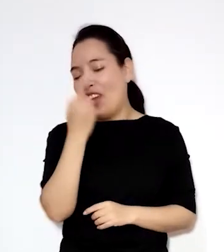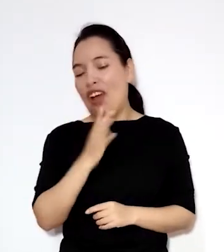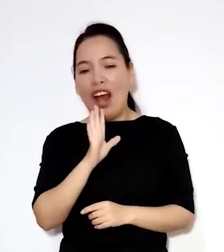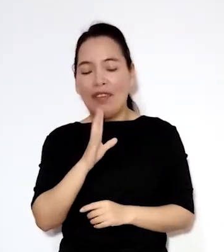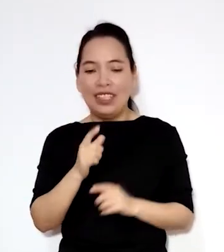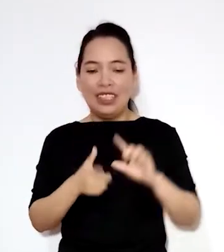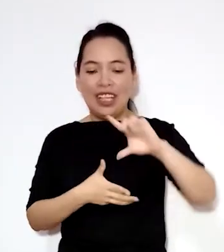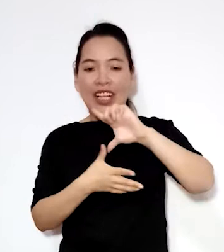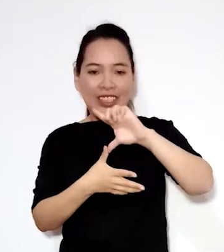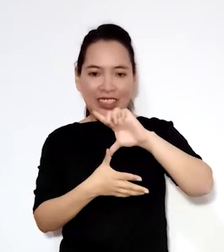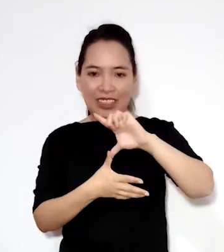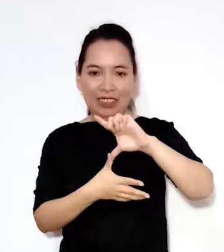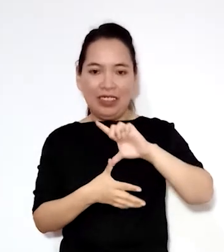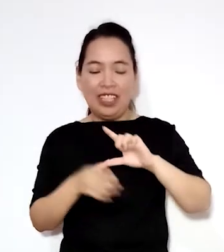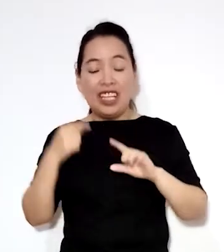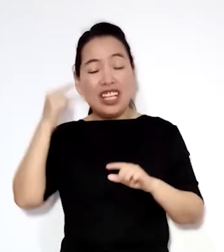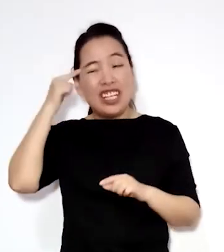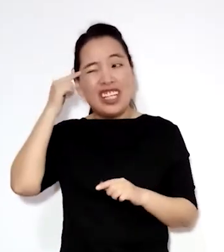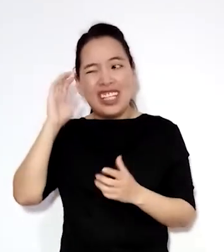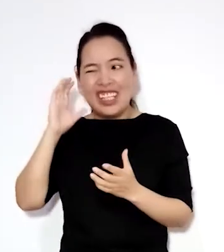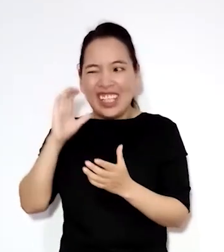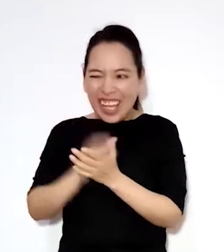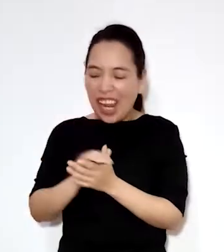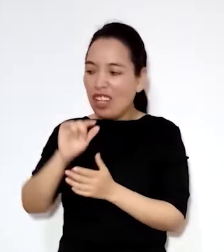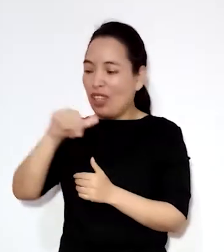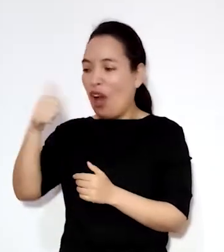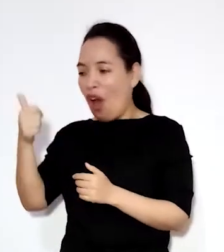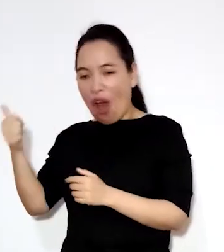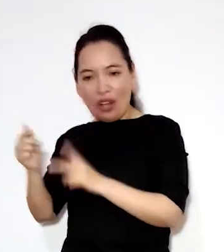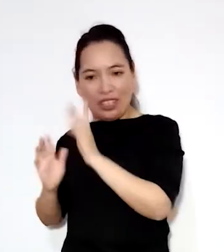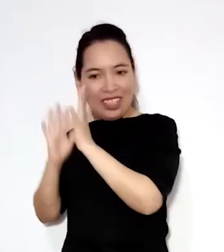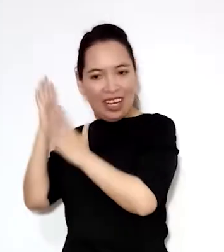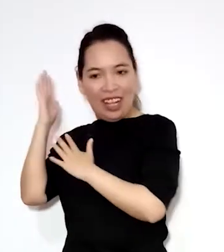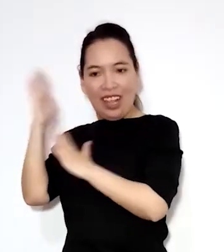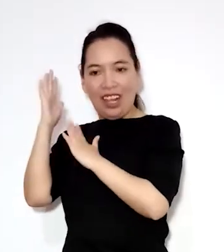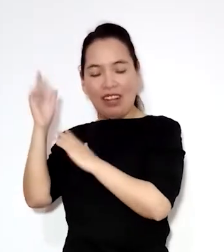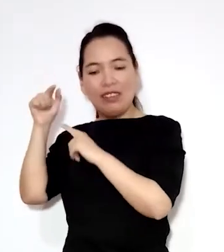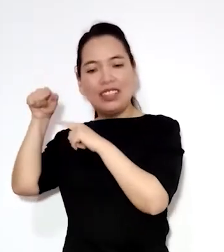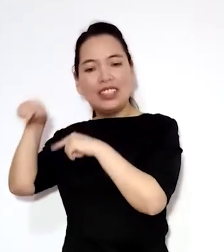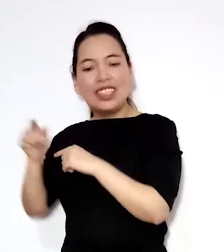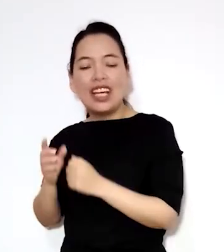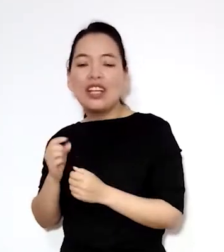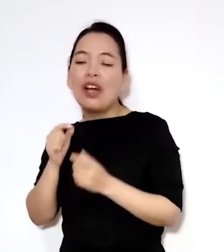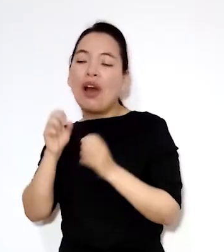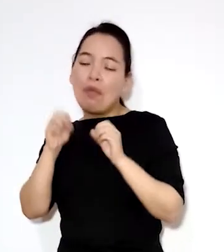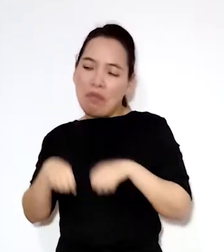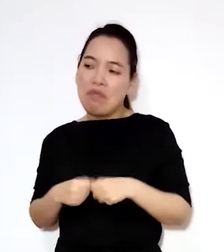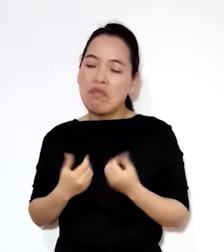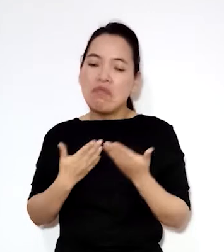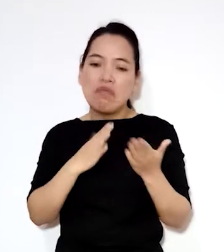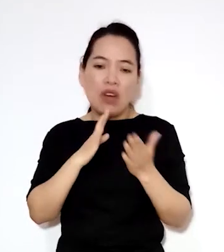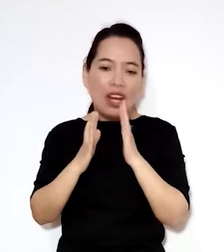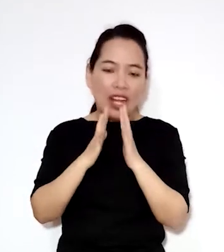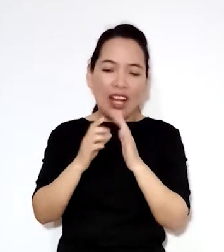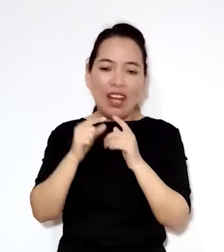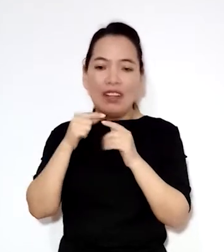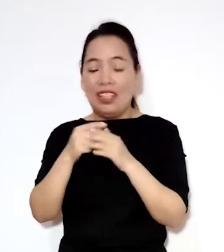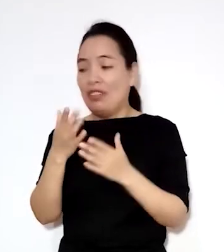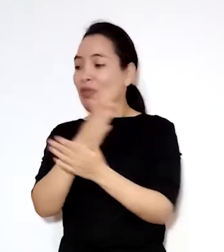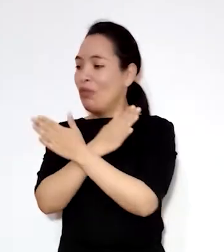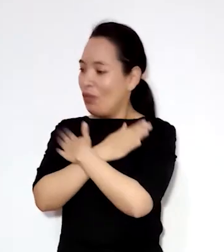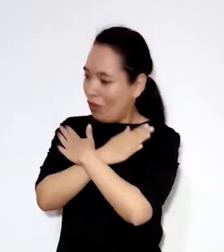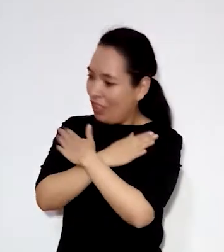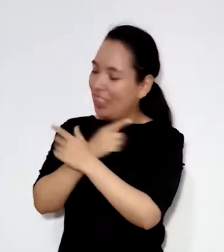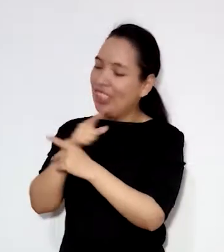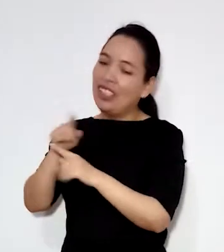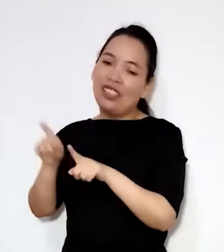independiente que monitorea el avance de los derechos de las personas con discapacidad en el mundo, no puedo referirme específicamente a